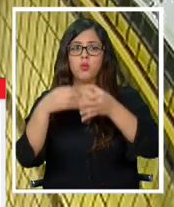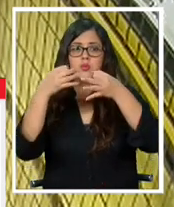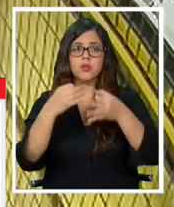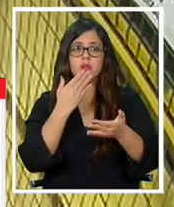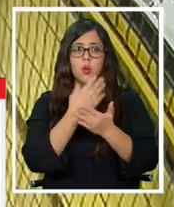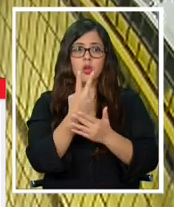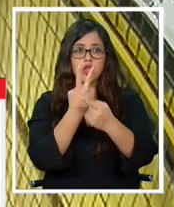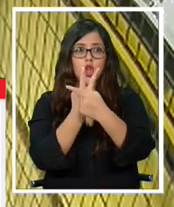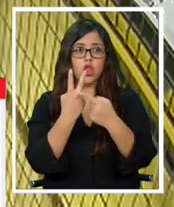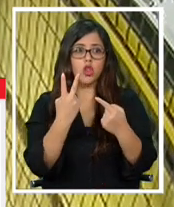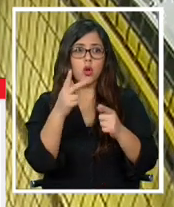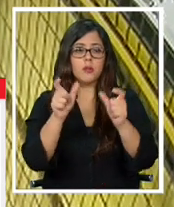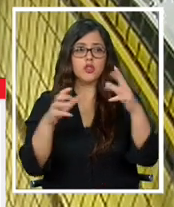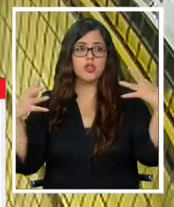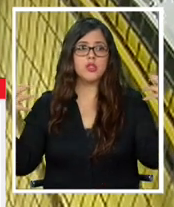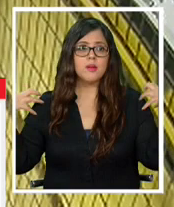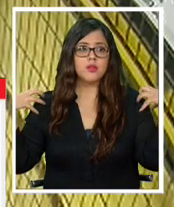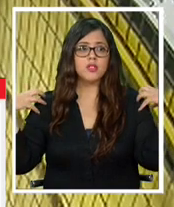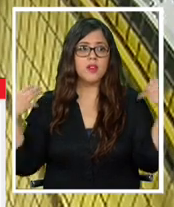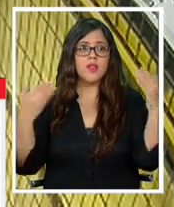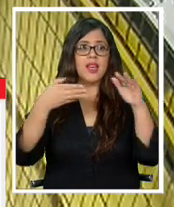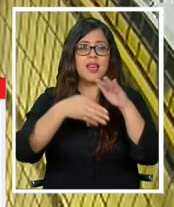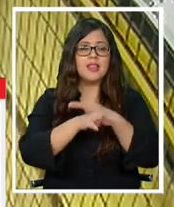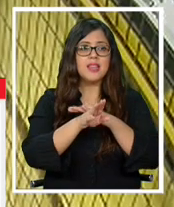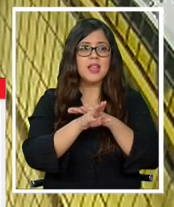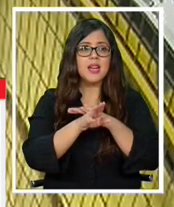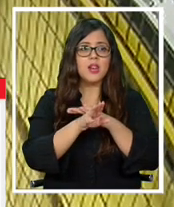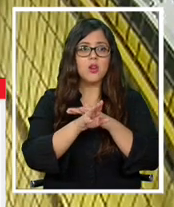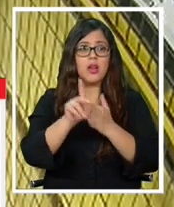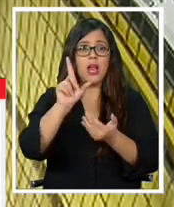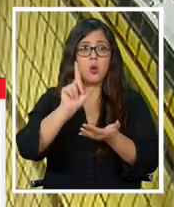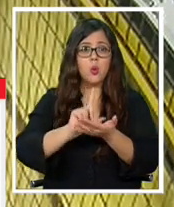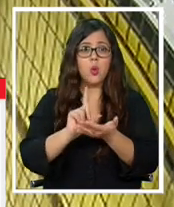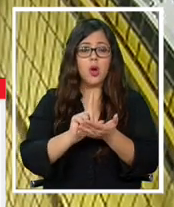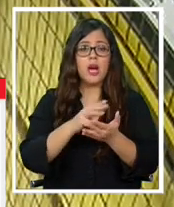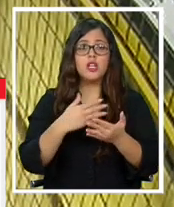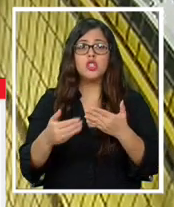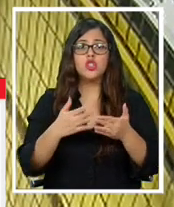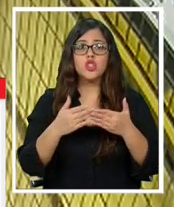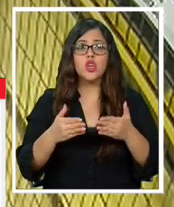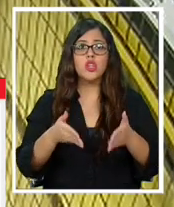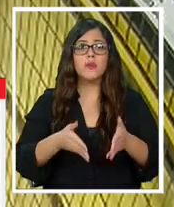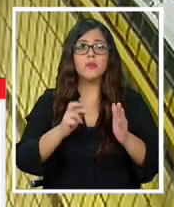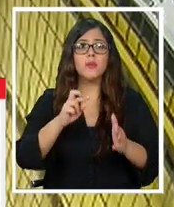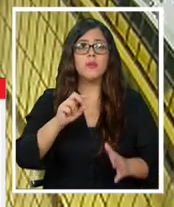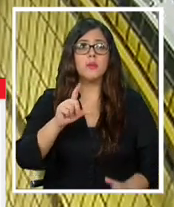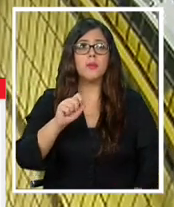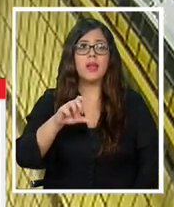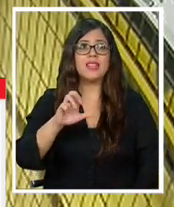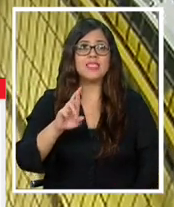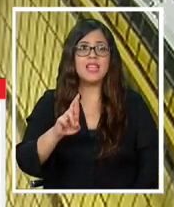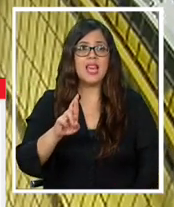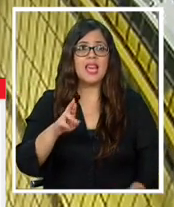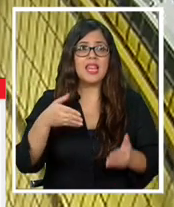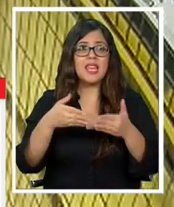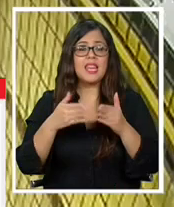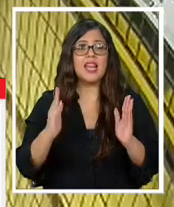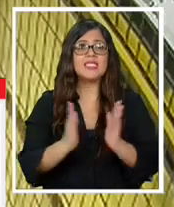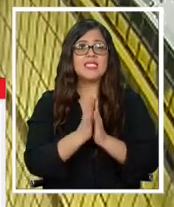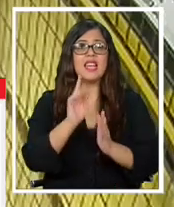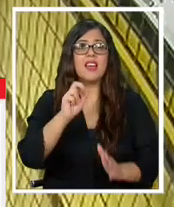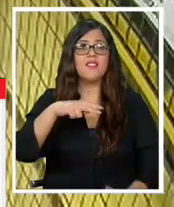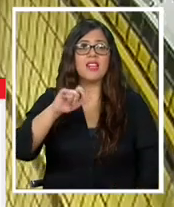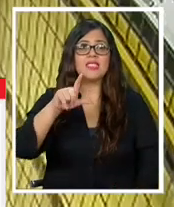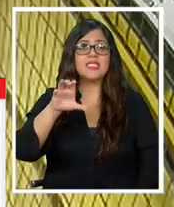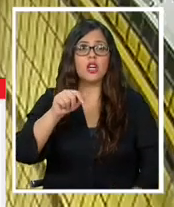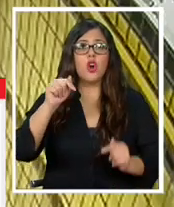estos 2 responsables ingresaron hasta este galpón que está ubicado en Placer con San Francisco, aquí en el